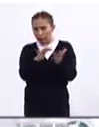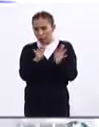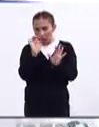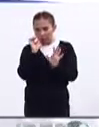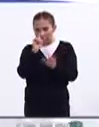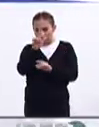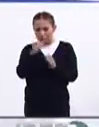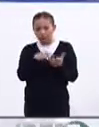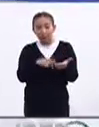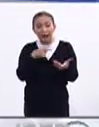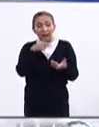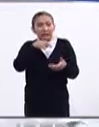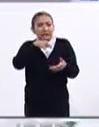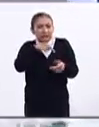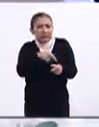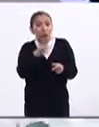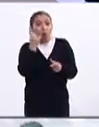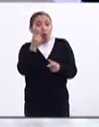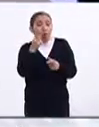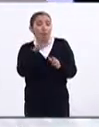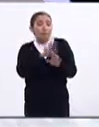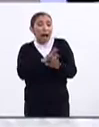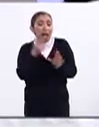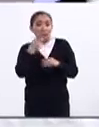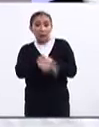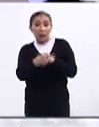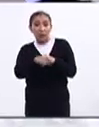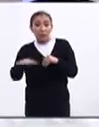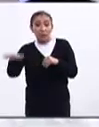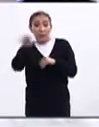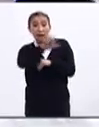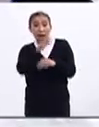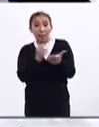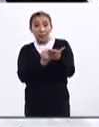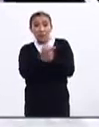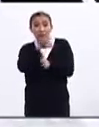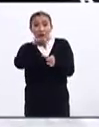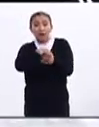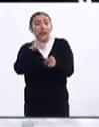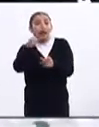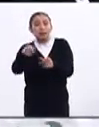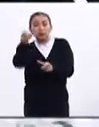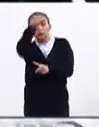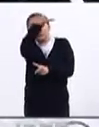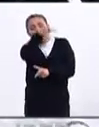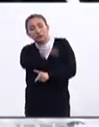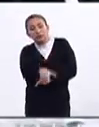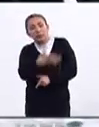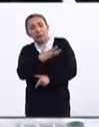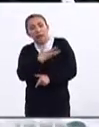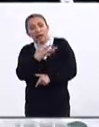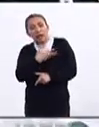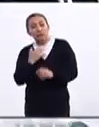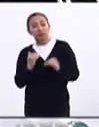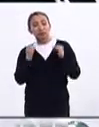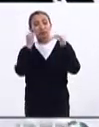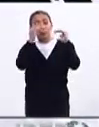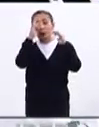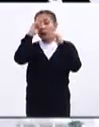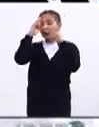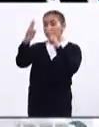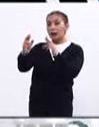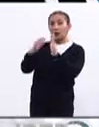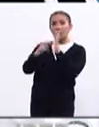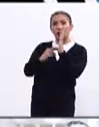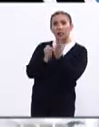lectura, pero la tesis central del libro es que uno de los principales riesgos para la estabilidad de la democracia es la conducta que tienen las élites para respetar los